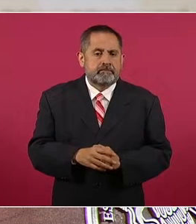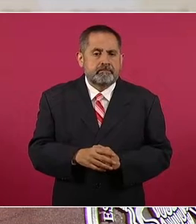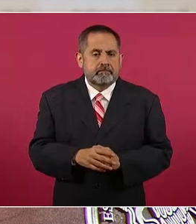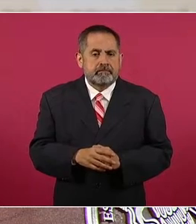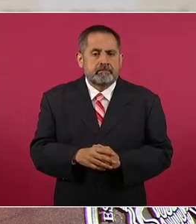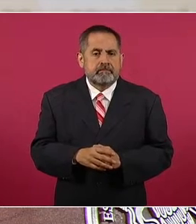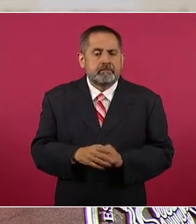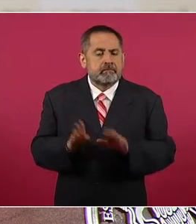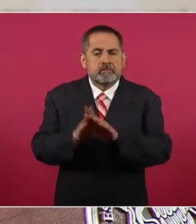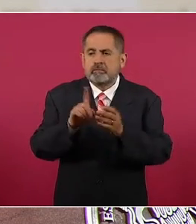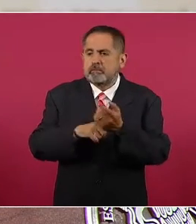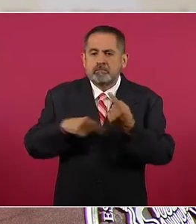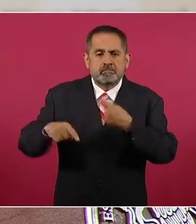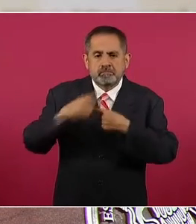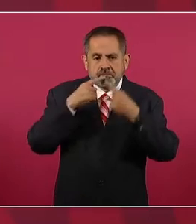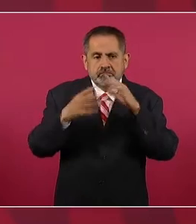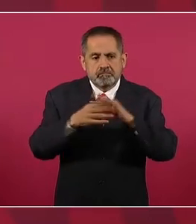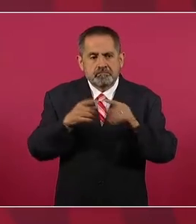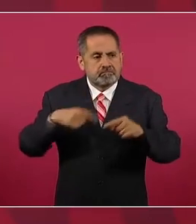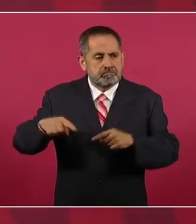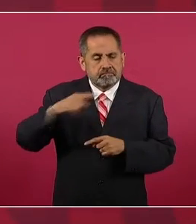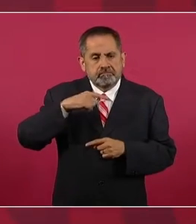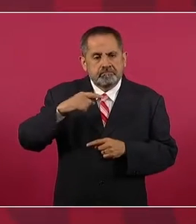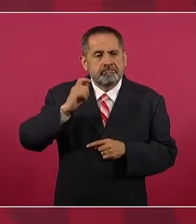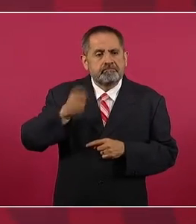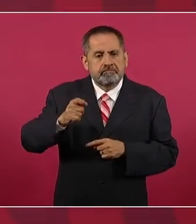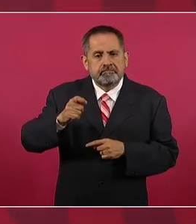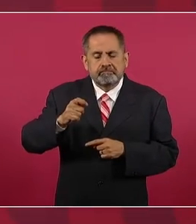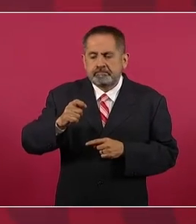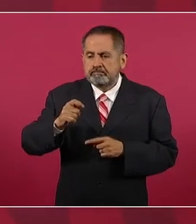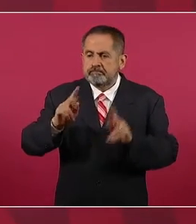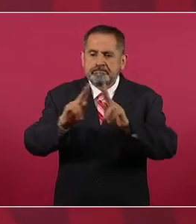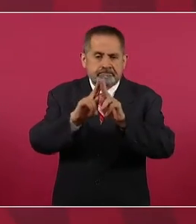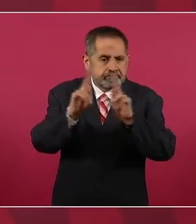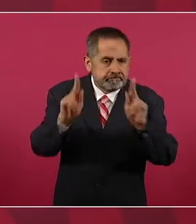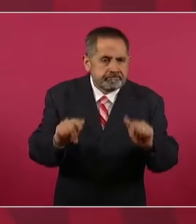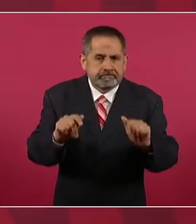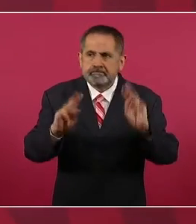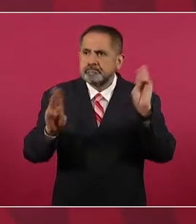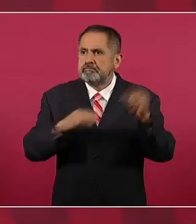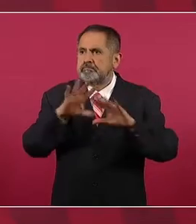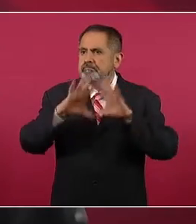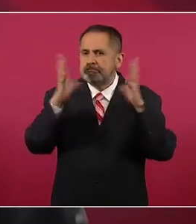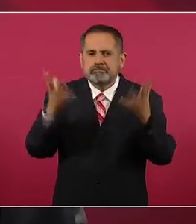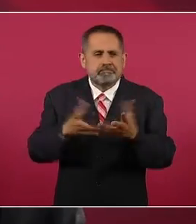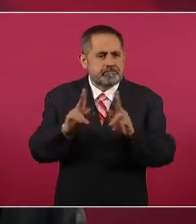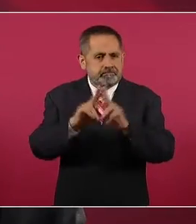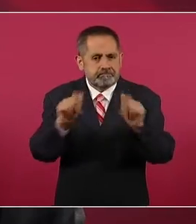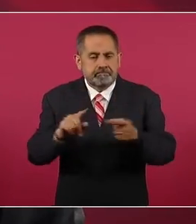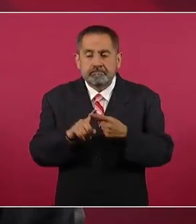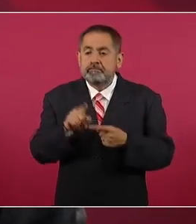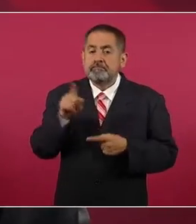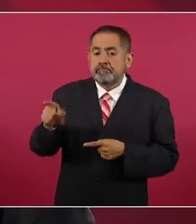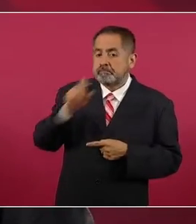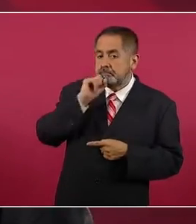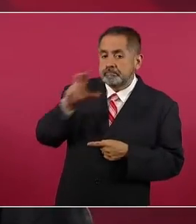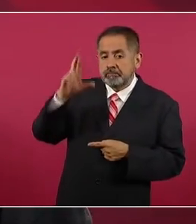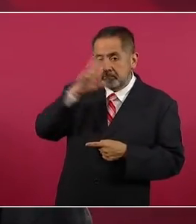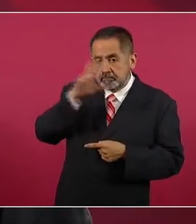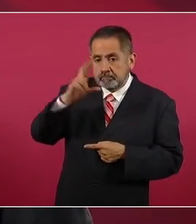mediante un acuerdo de pacificación de Rusia y